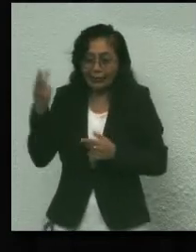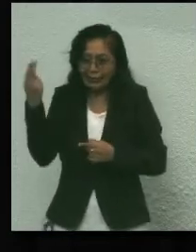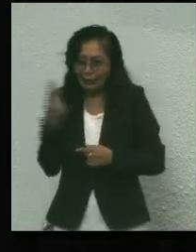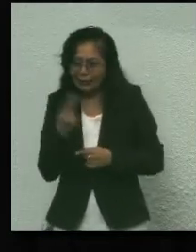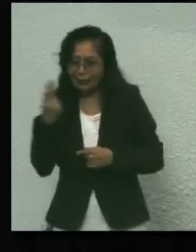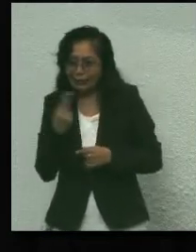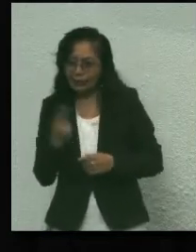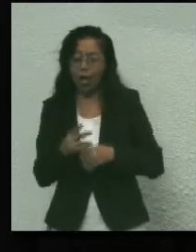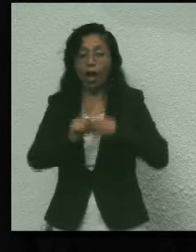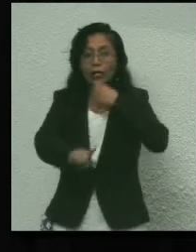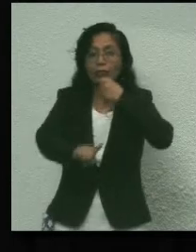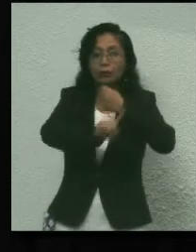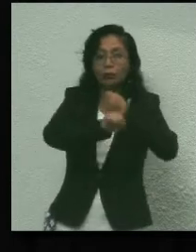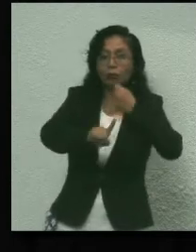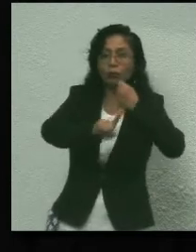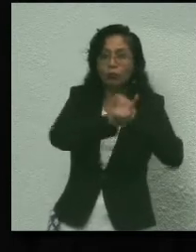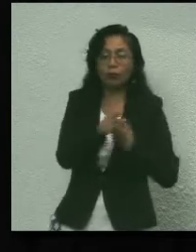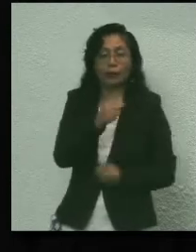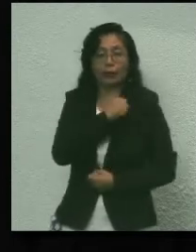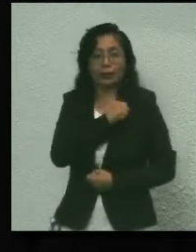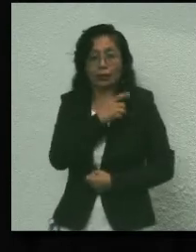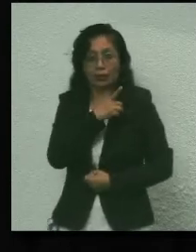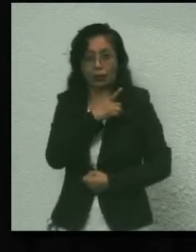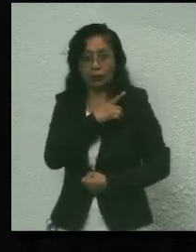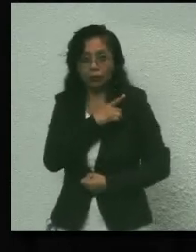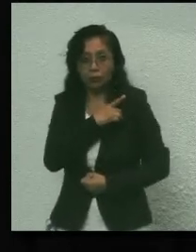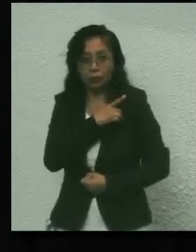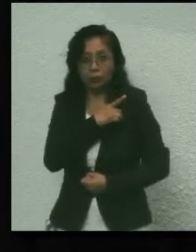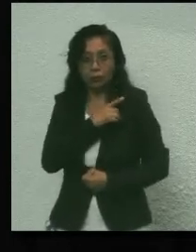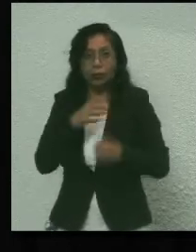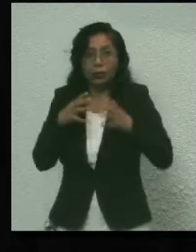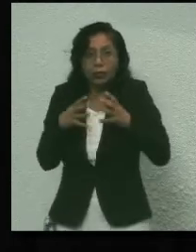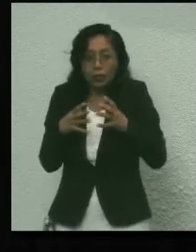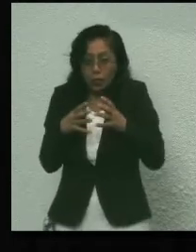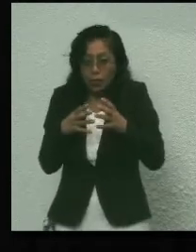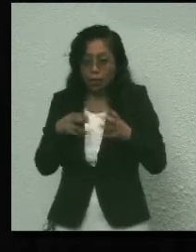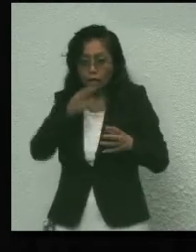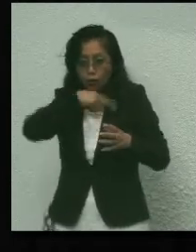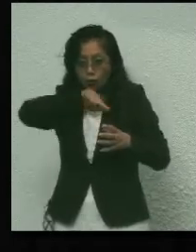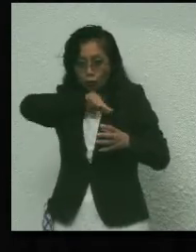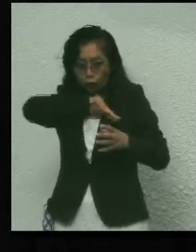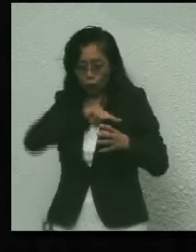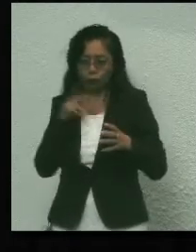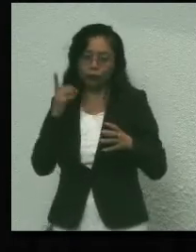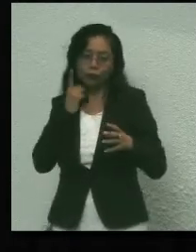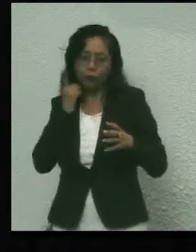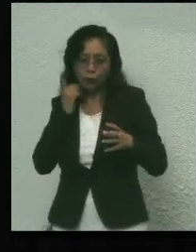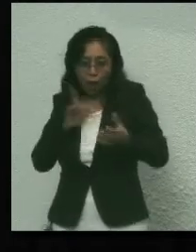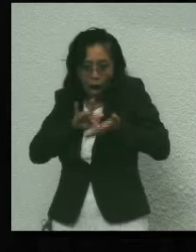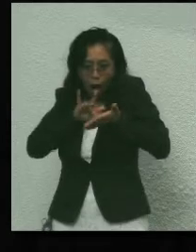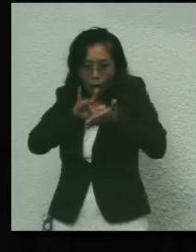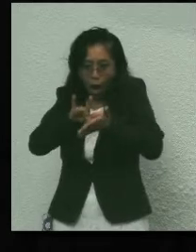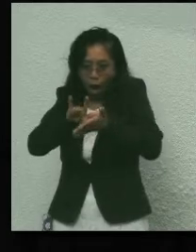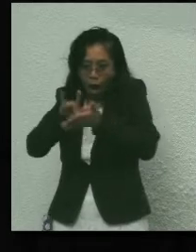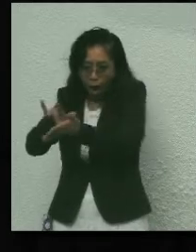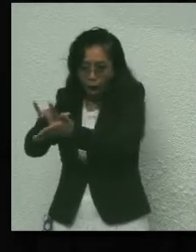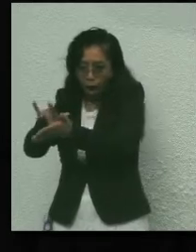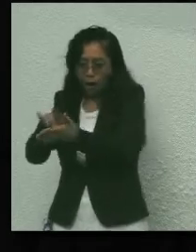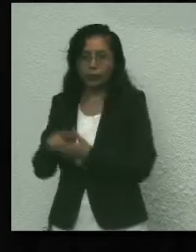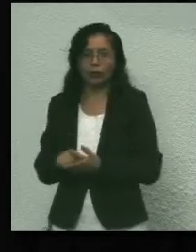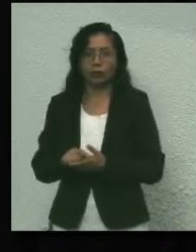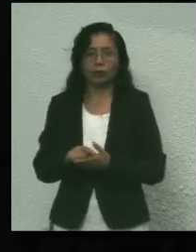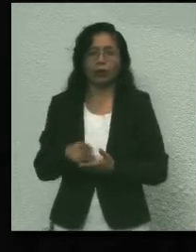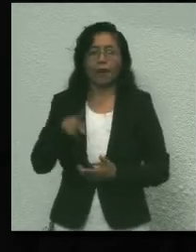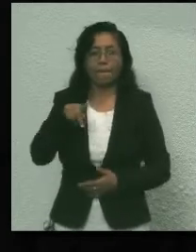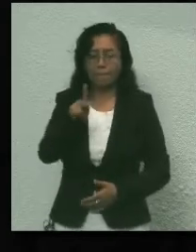salud, financiera y económicas que emanaran de nosotros como legislatura. Pero para decirlo